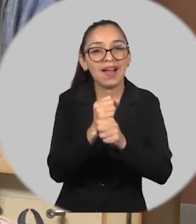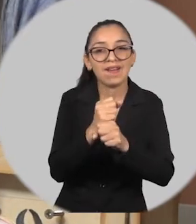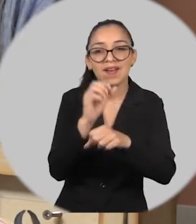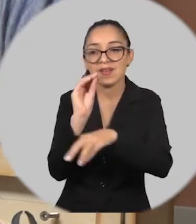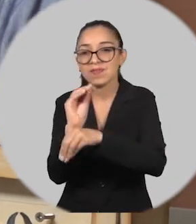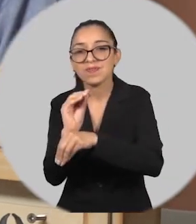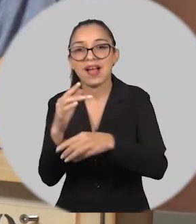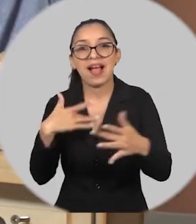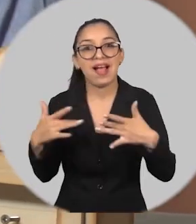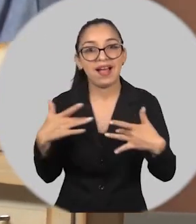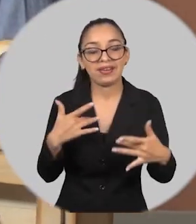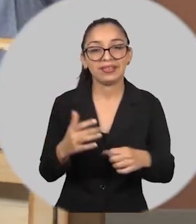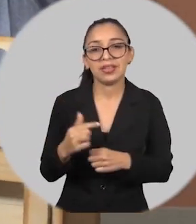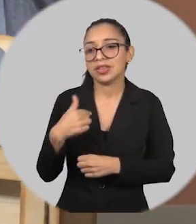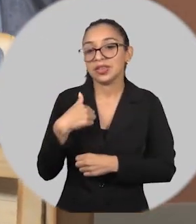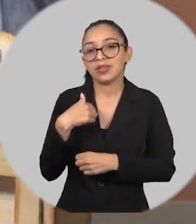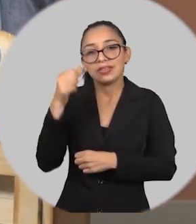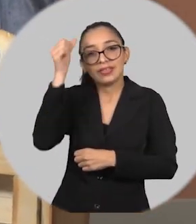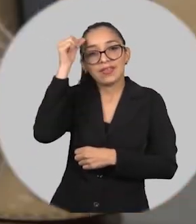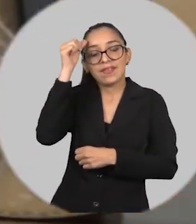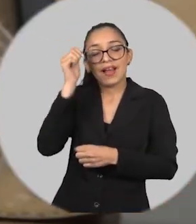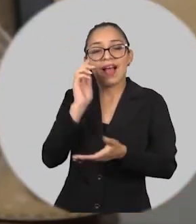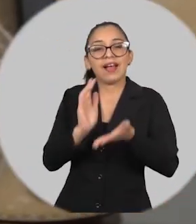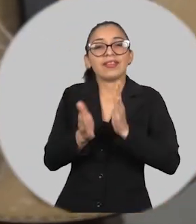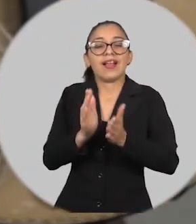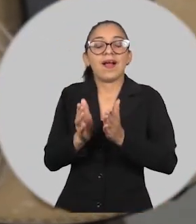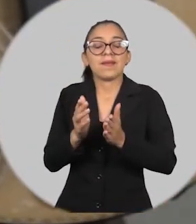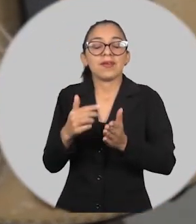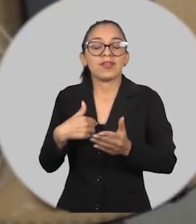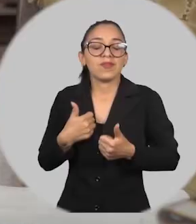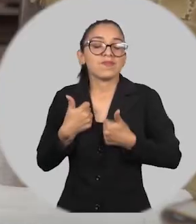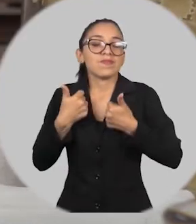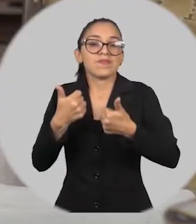que para mí es una terapia el arte.